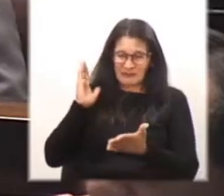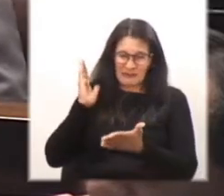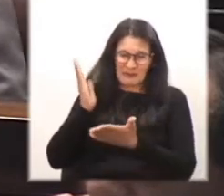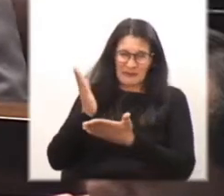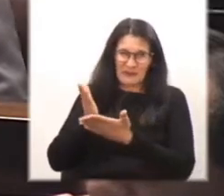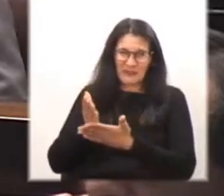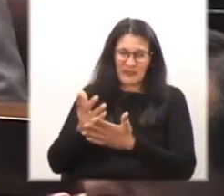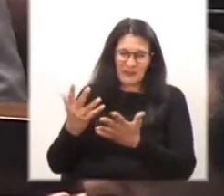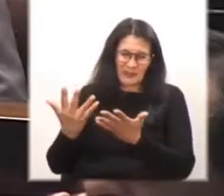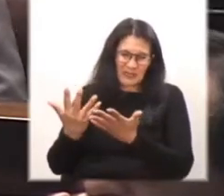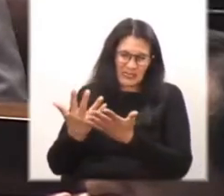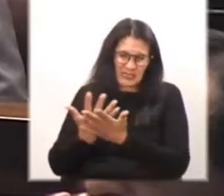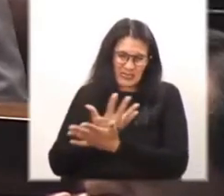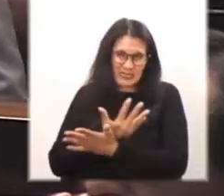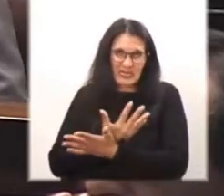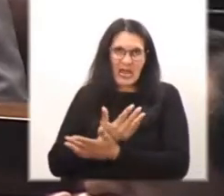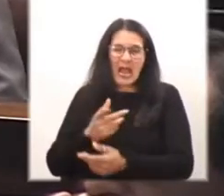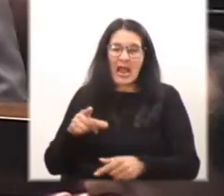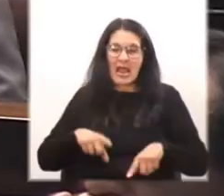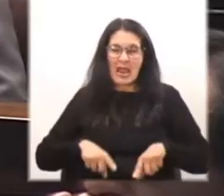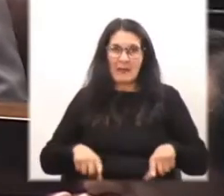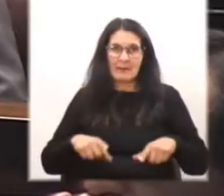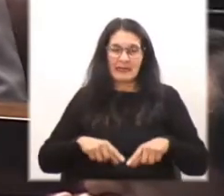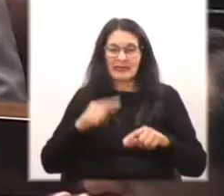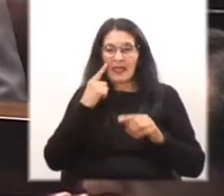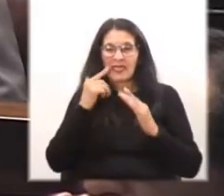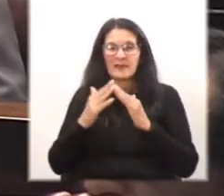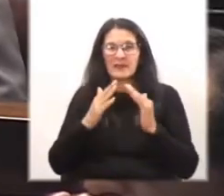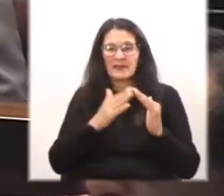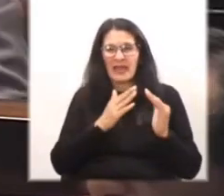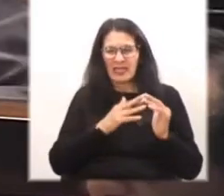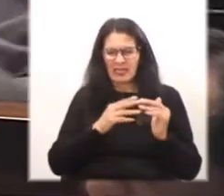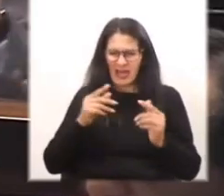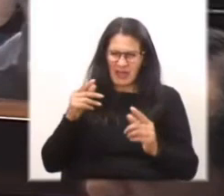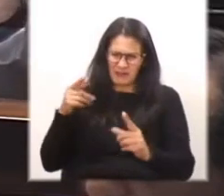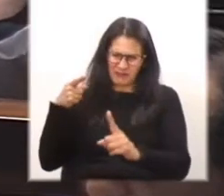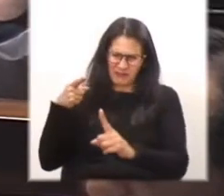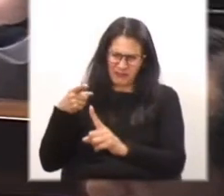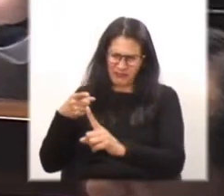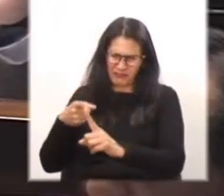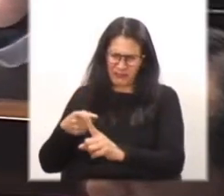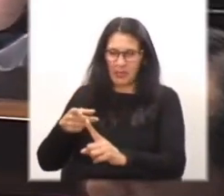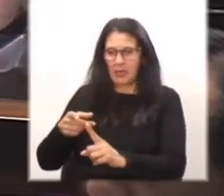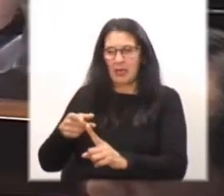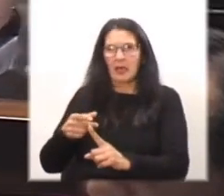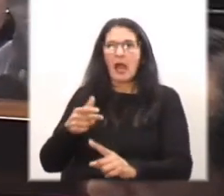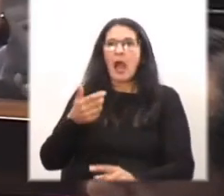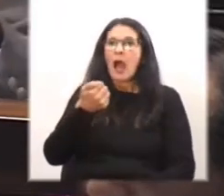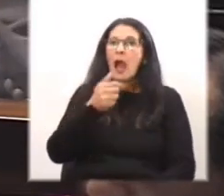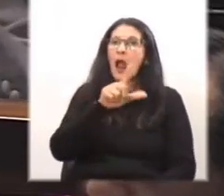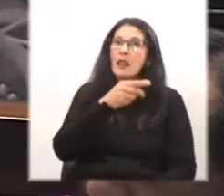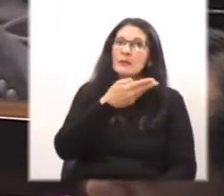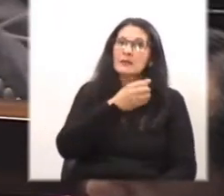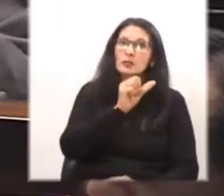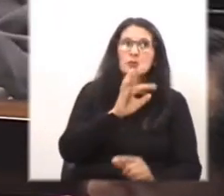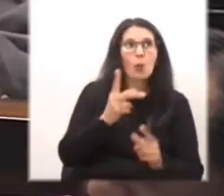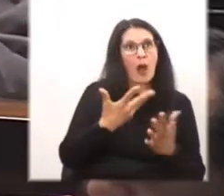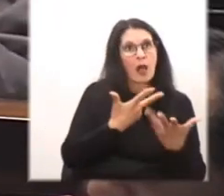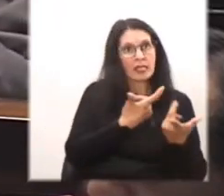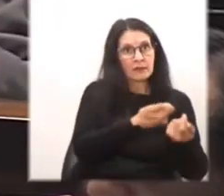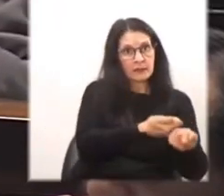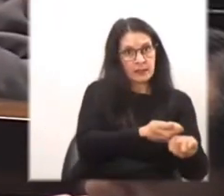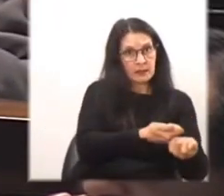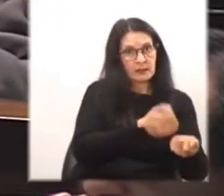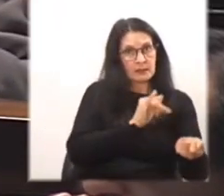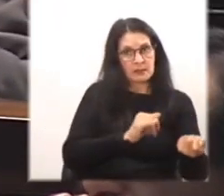la destitución de la ministra de Vivienda, pero al amigo Albizu lo defiende a capa y